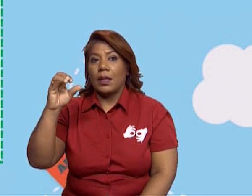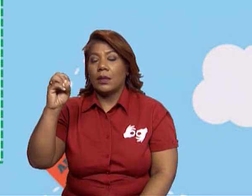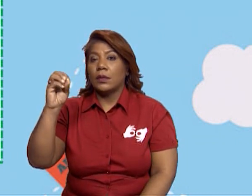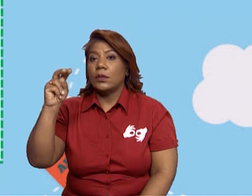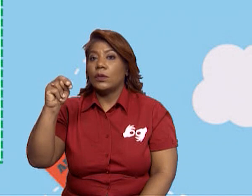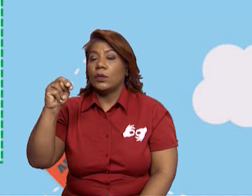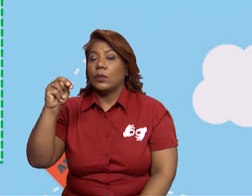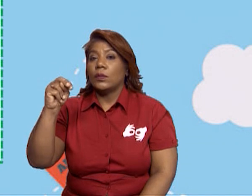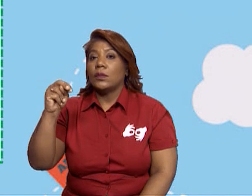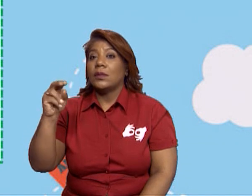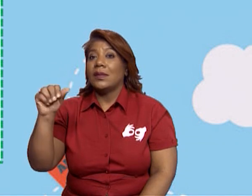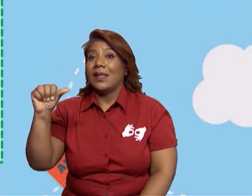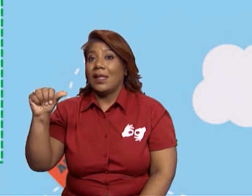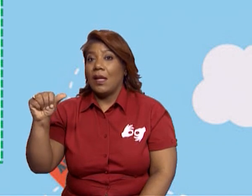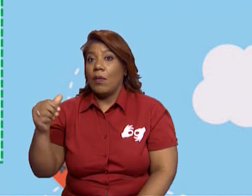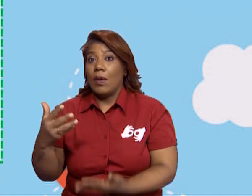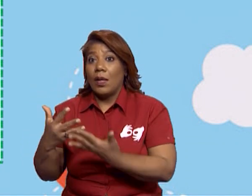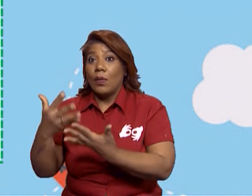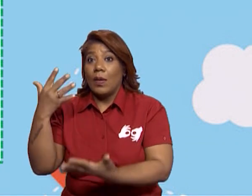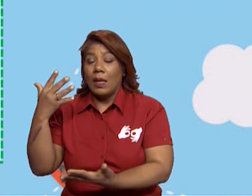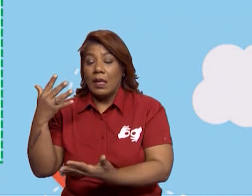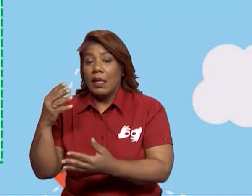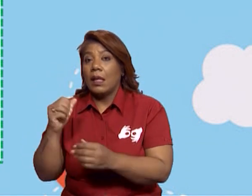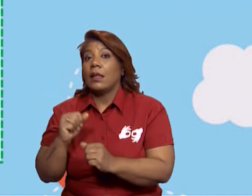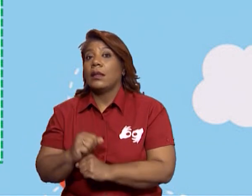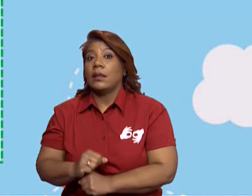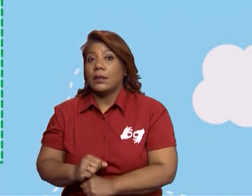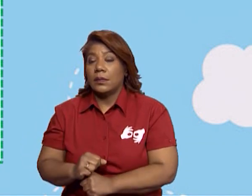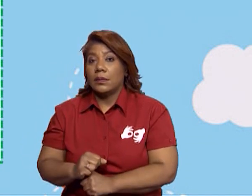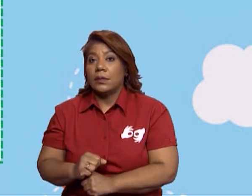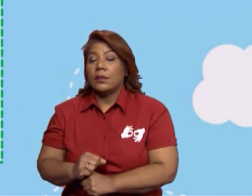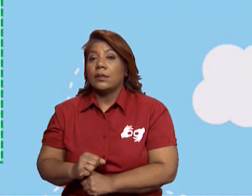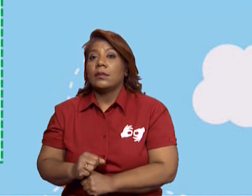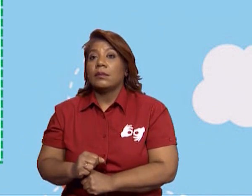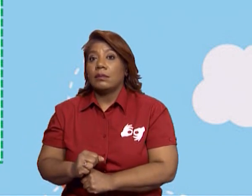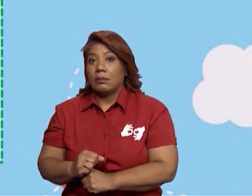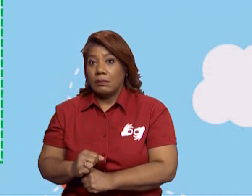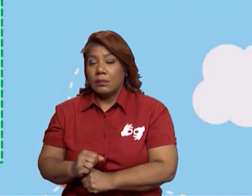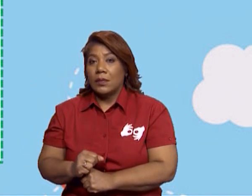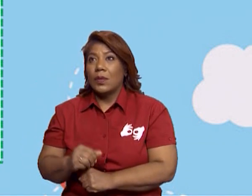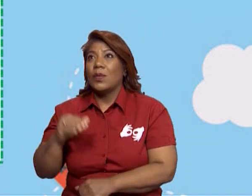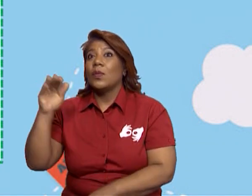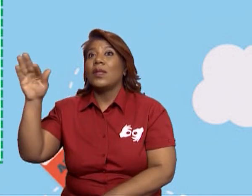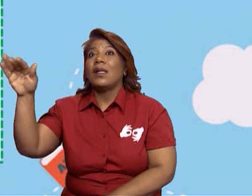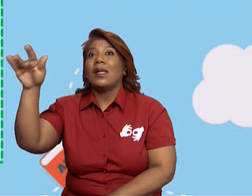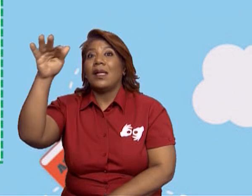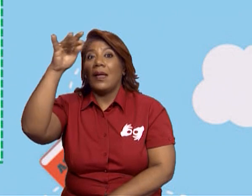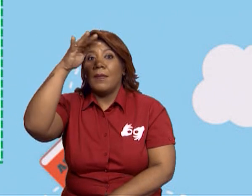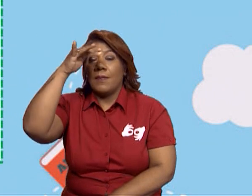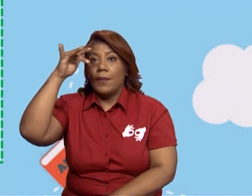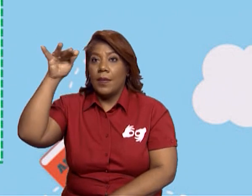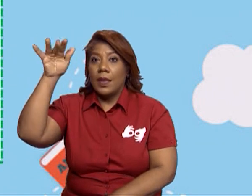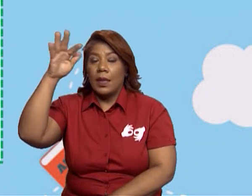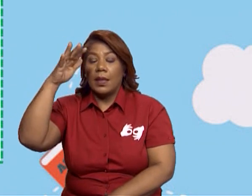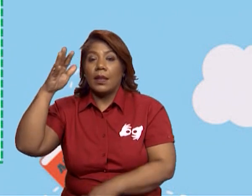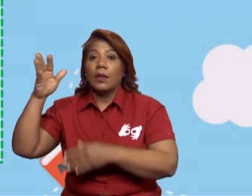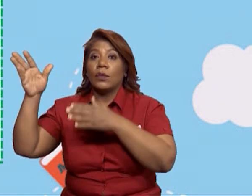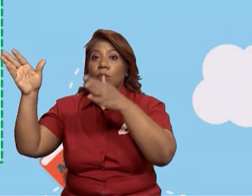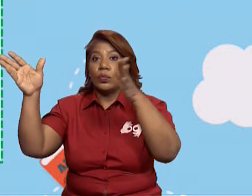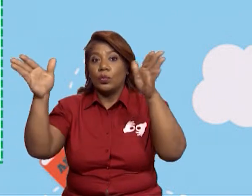esos factores? La temperatura. ¿Qué más tenemos? La humedad, el